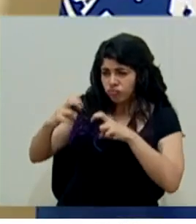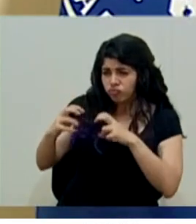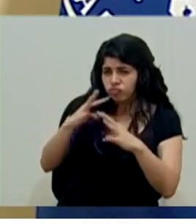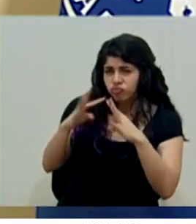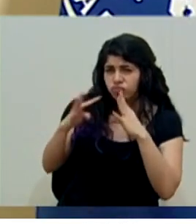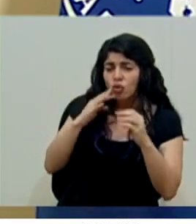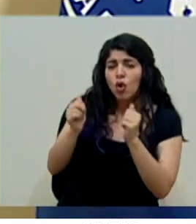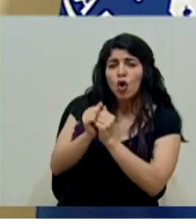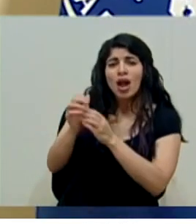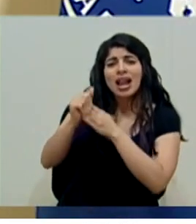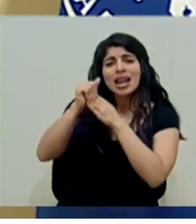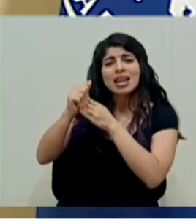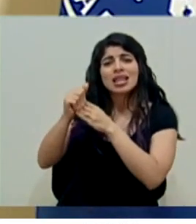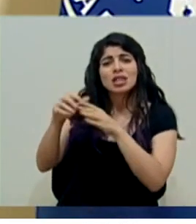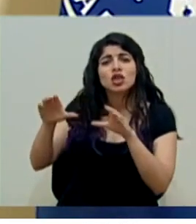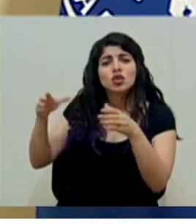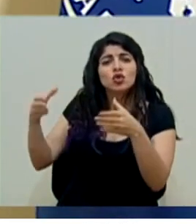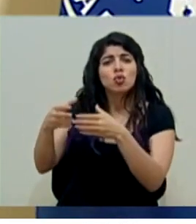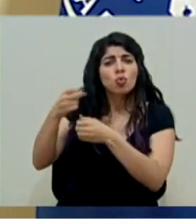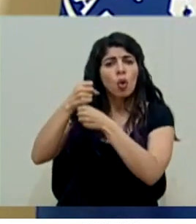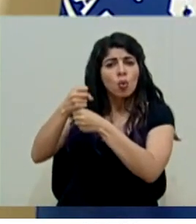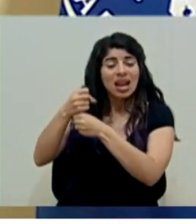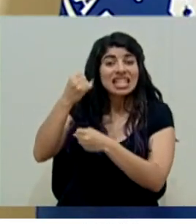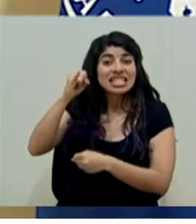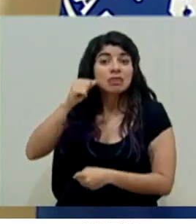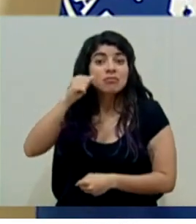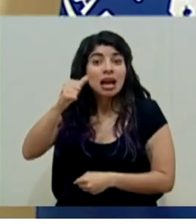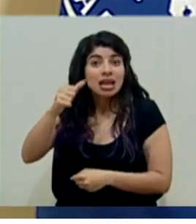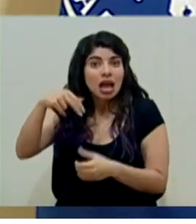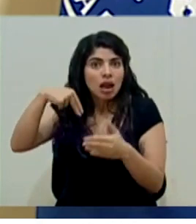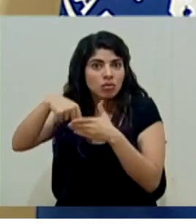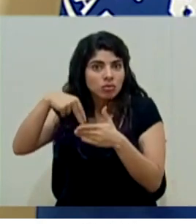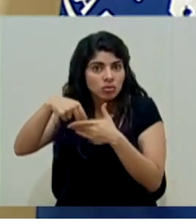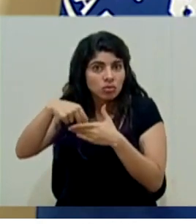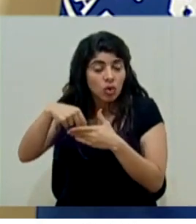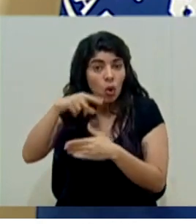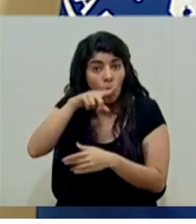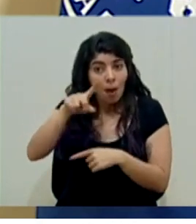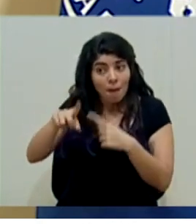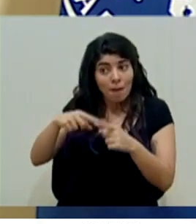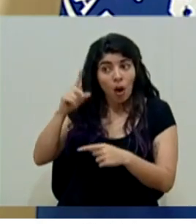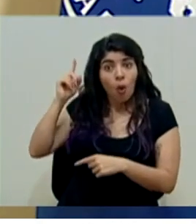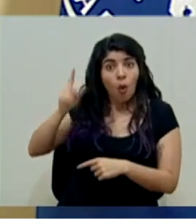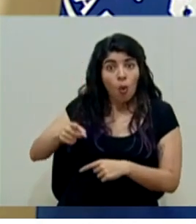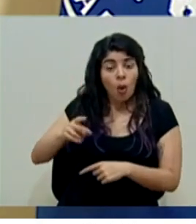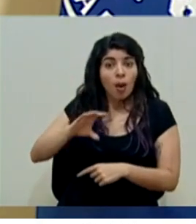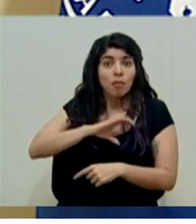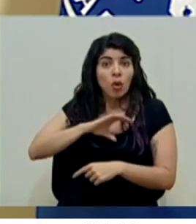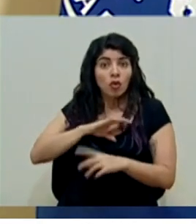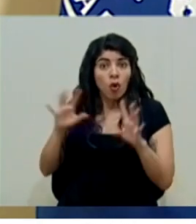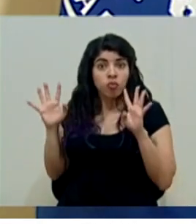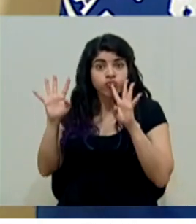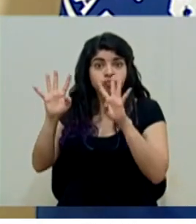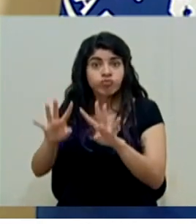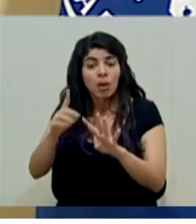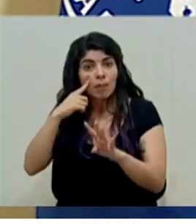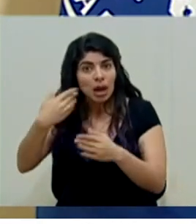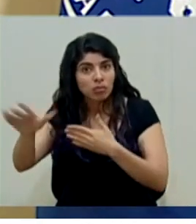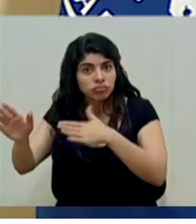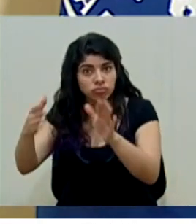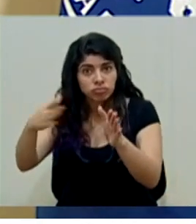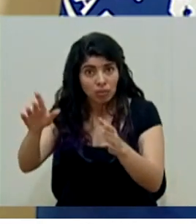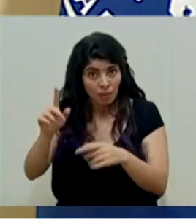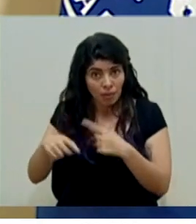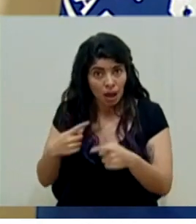los líderes del movimiento huelguista si mañana hay bloqueos? ¿Y si van a ordenar la intervención de antimotines para levantarlos?